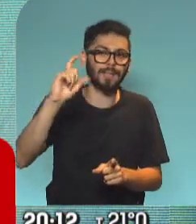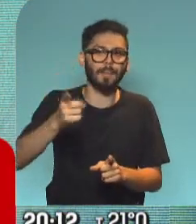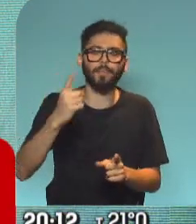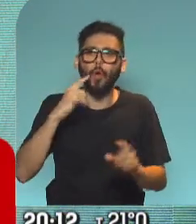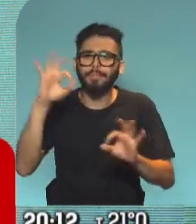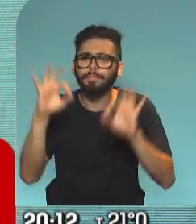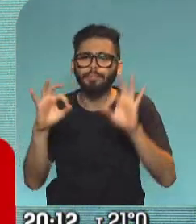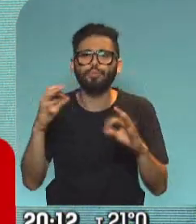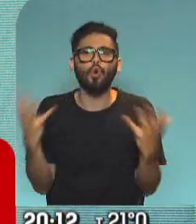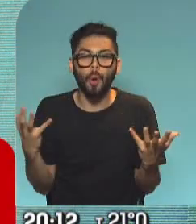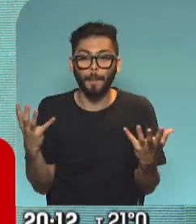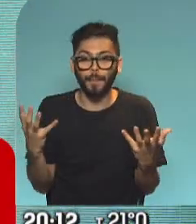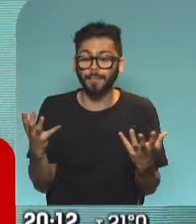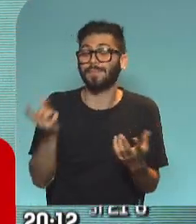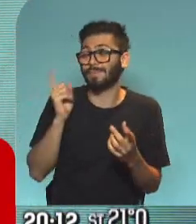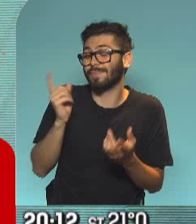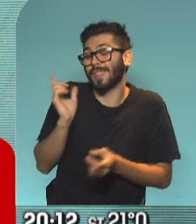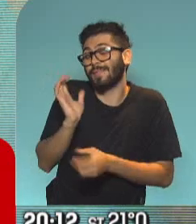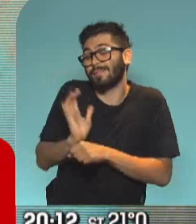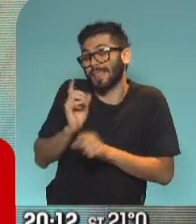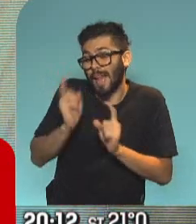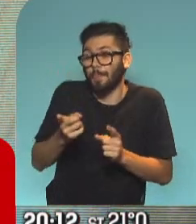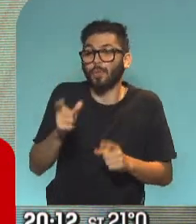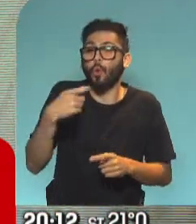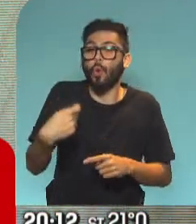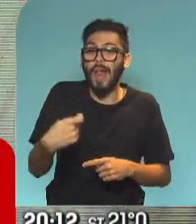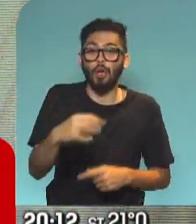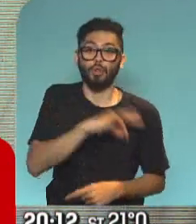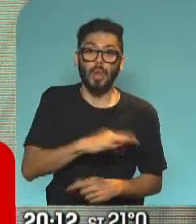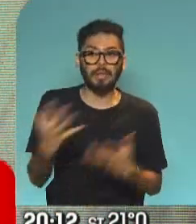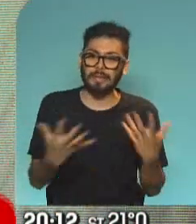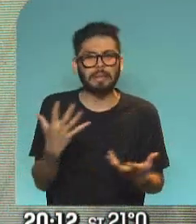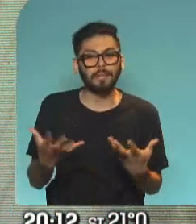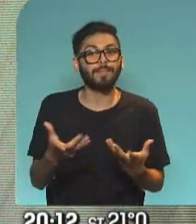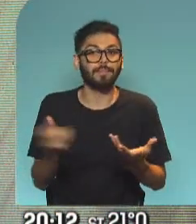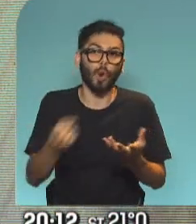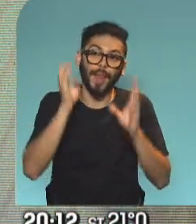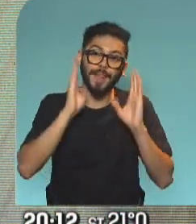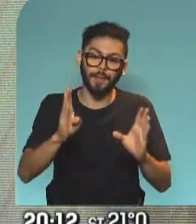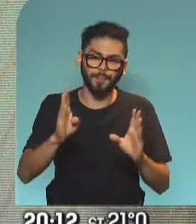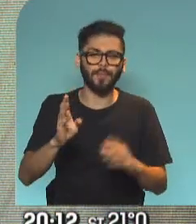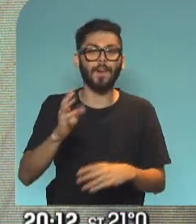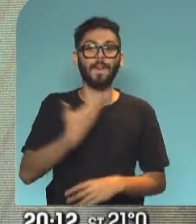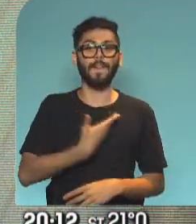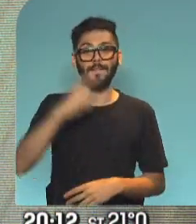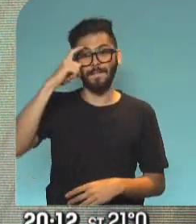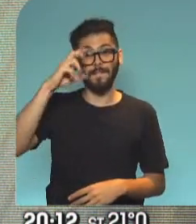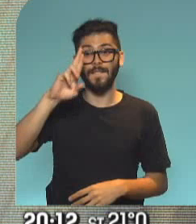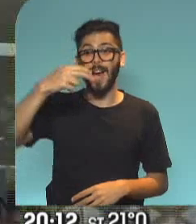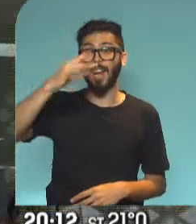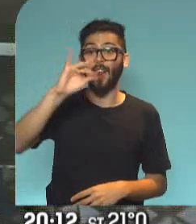de recomponer el salario de los más afectados siempre. Como decías recién. María Fernanda de Raberta, la titular de ANSES, habló con nosotros justamente acerca de este